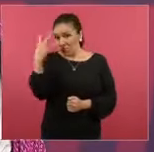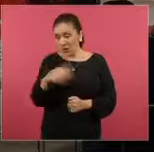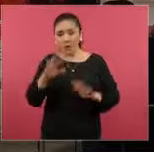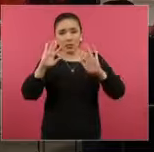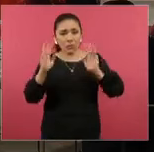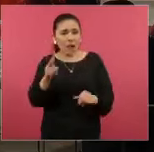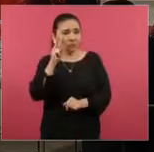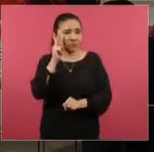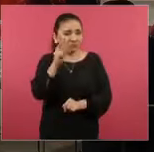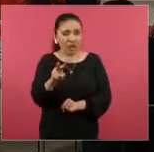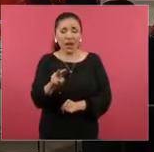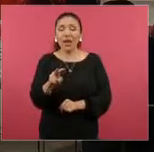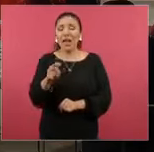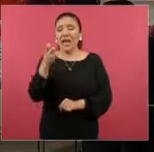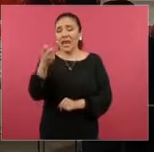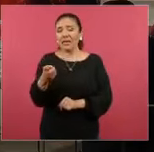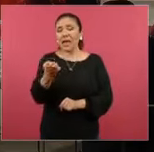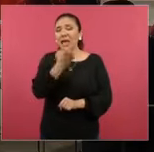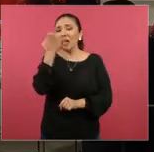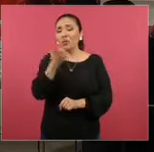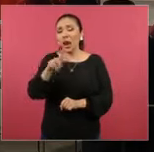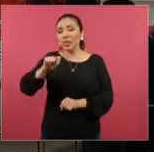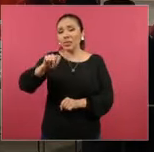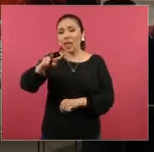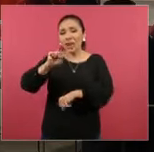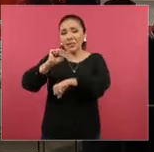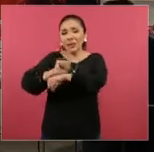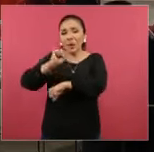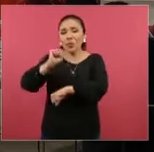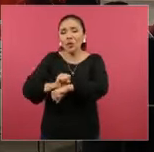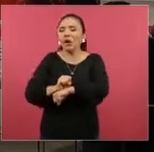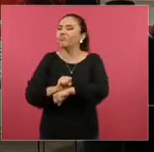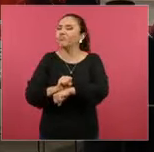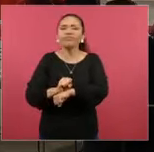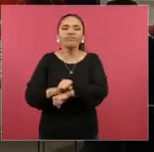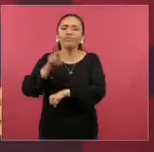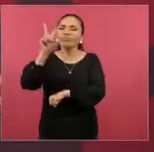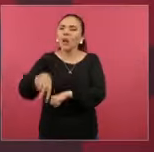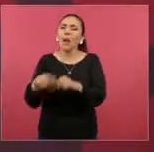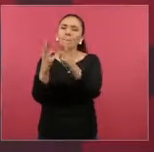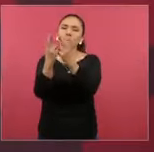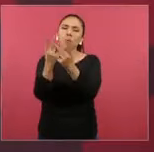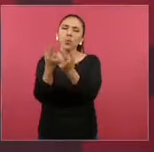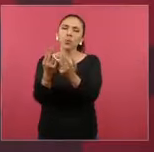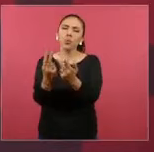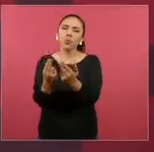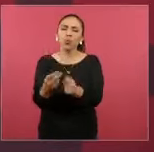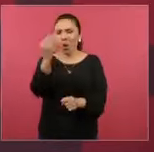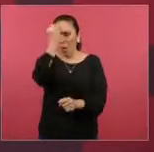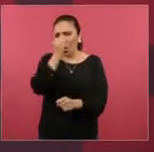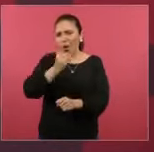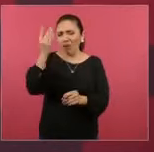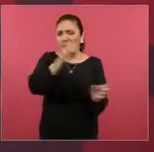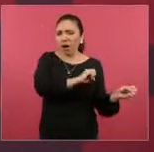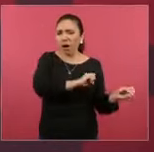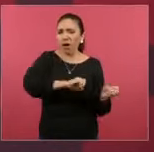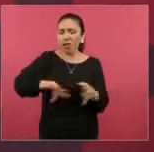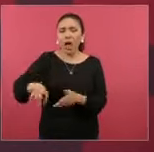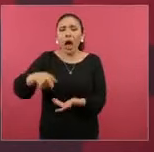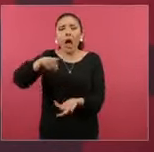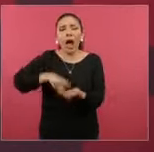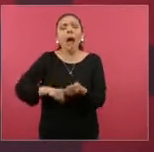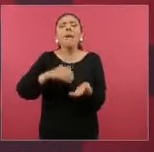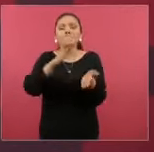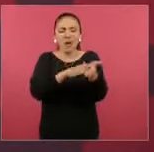encontró un sistema de telesecundarias completamente desmantelado, olvidado, existía en